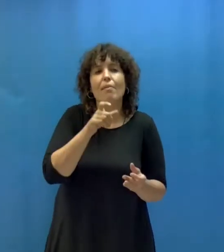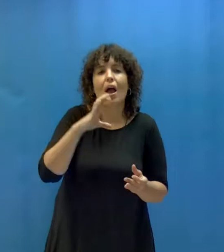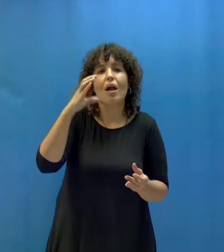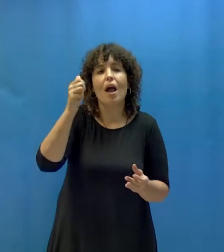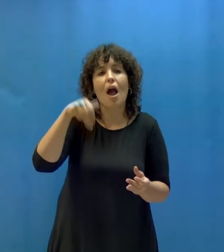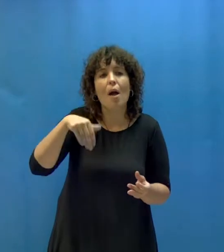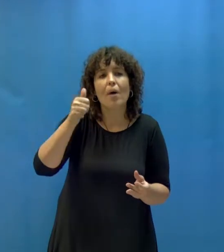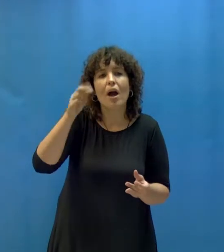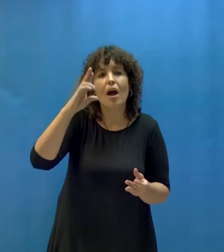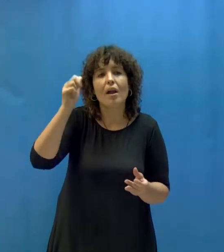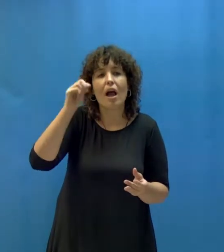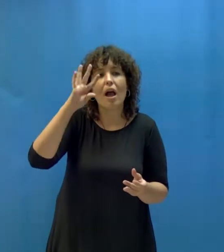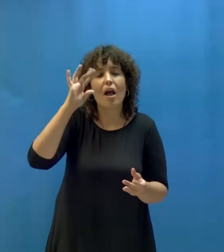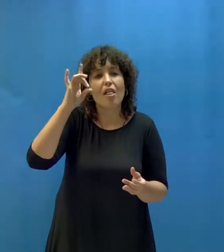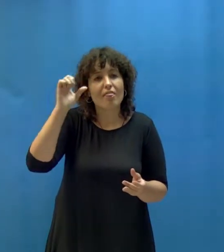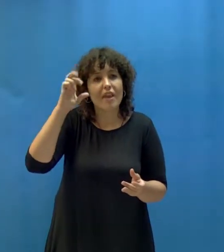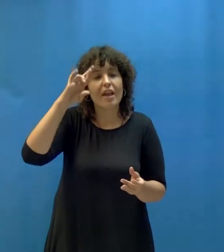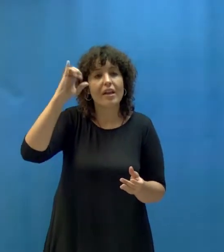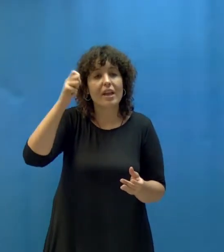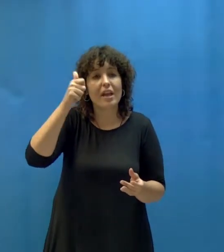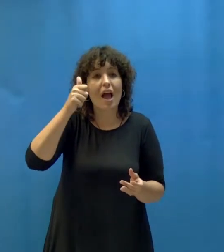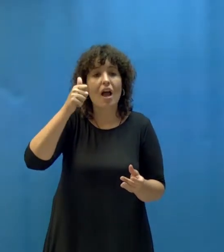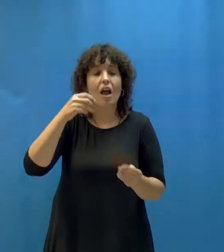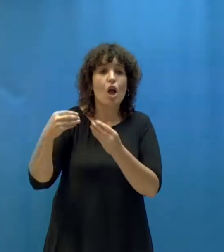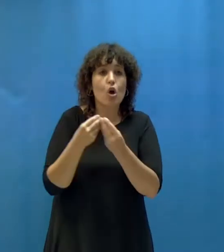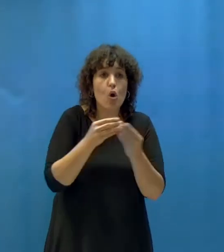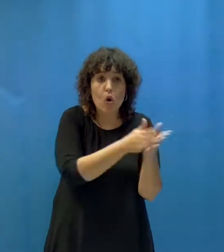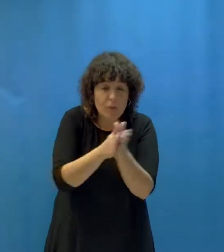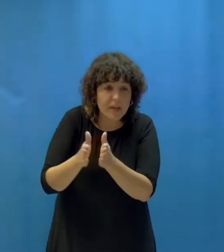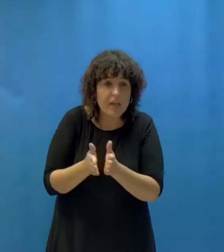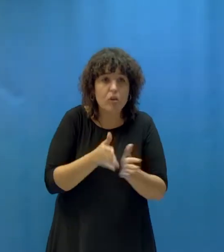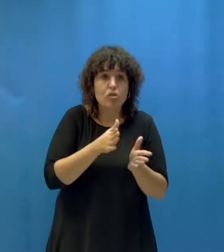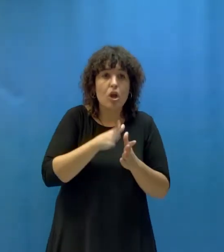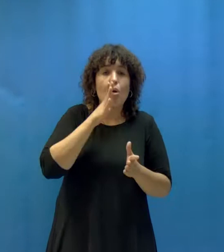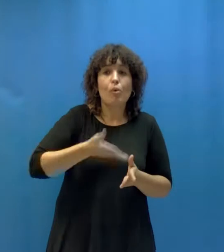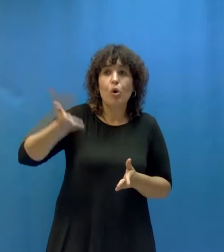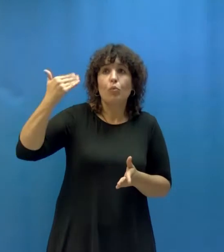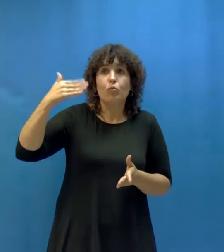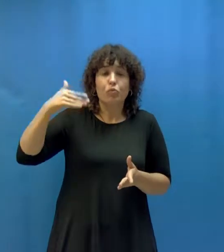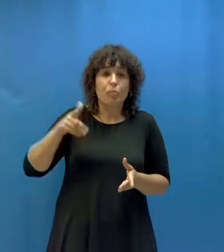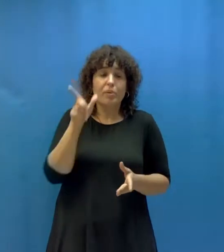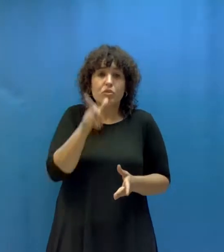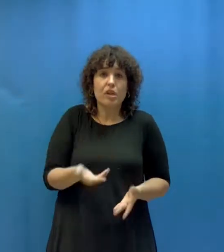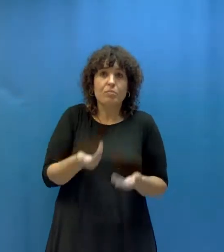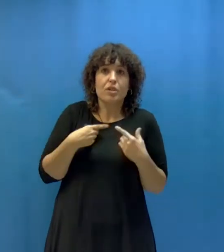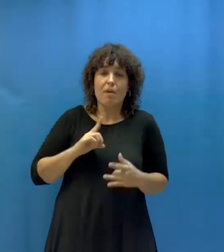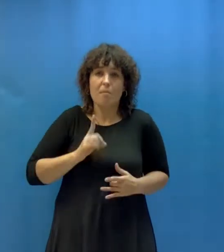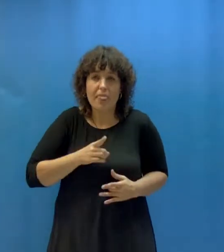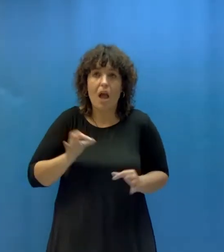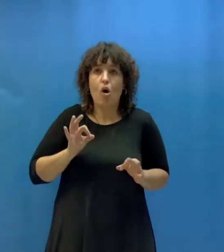compañeros que le obligaban a usted o a quien en aquel momento fuera responsable en su partido